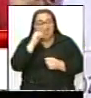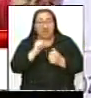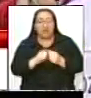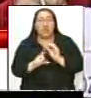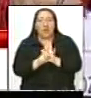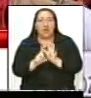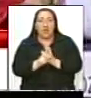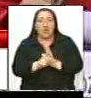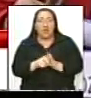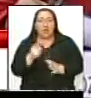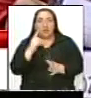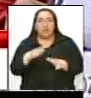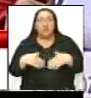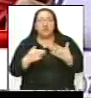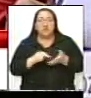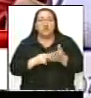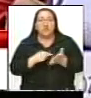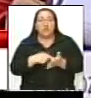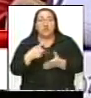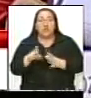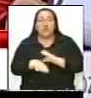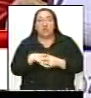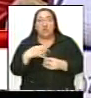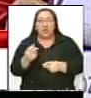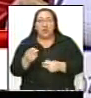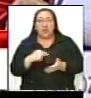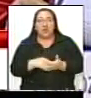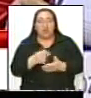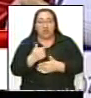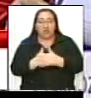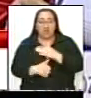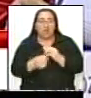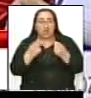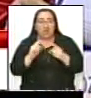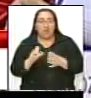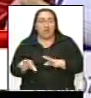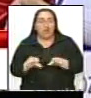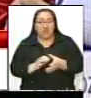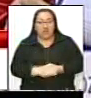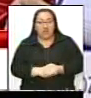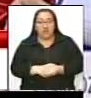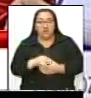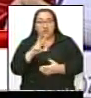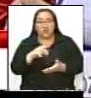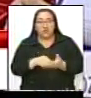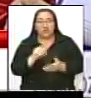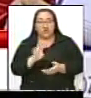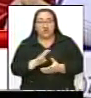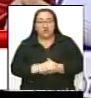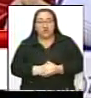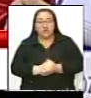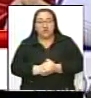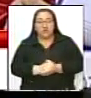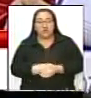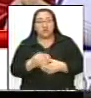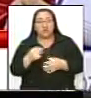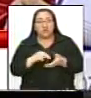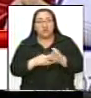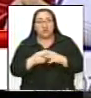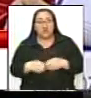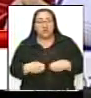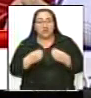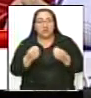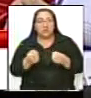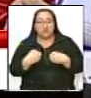ley para el endeudamiento externo y el endeudamiento interno según corresponda. 3.4. Previamente a la reasignación